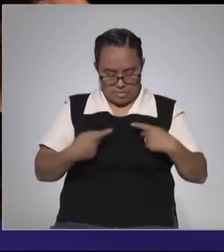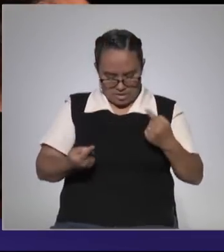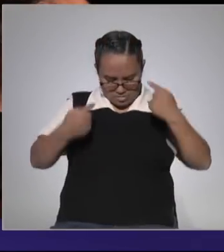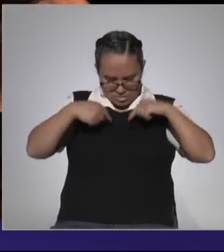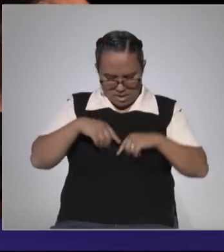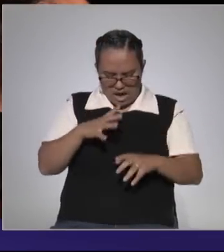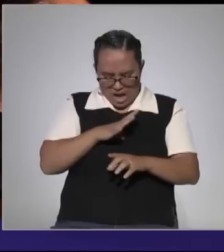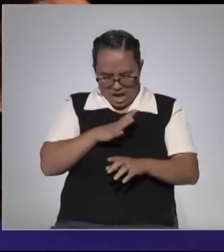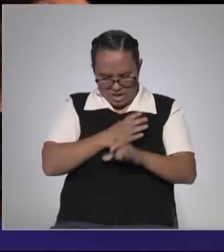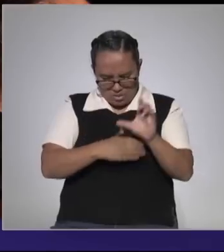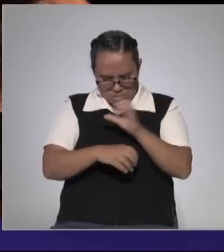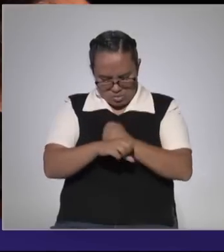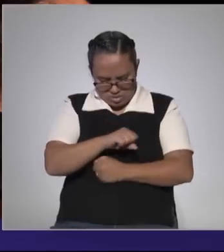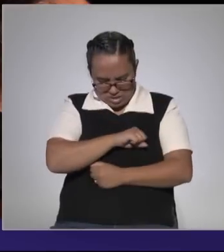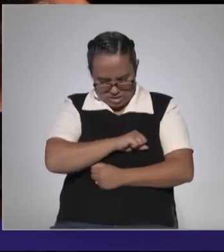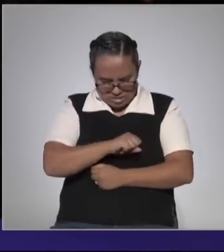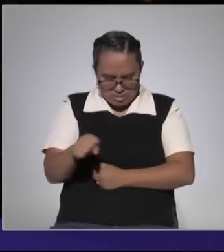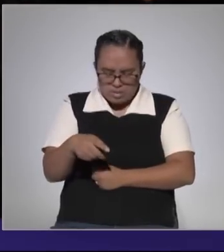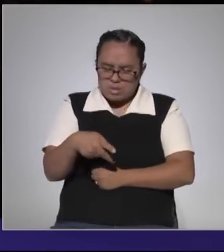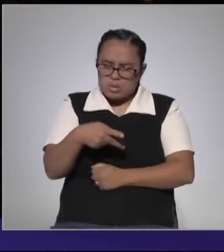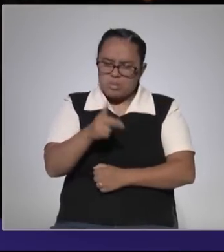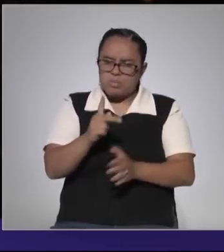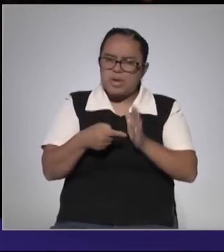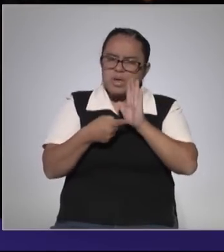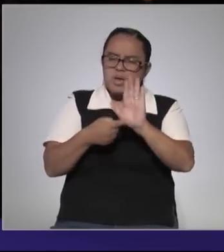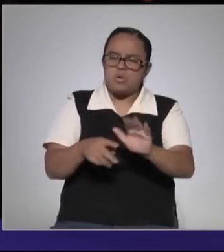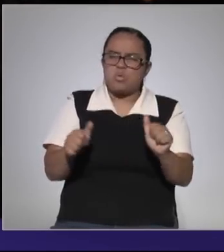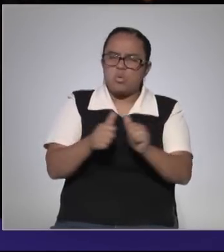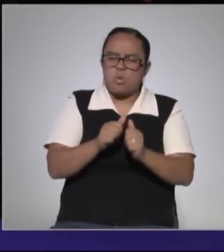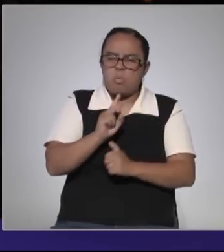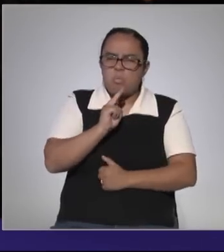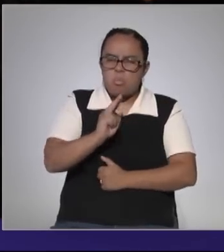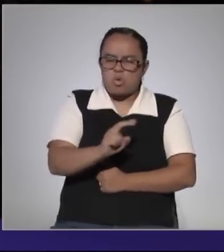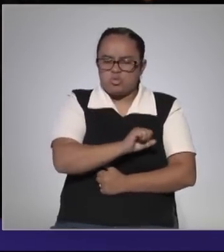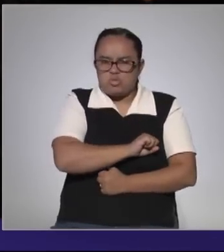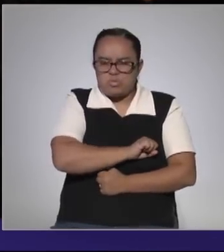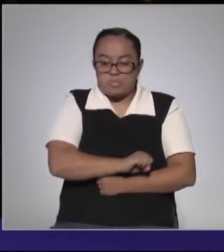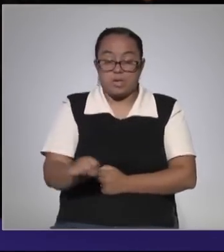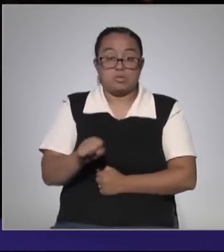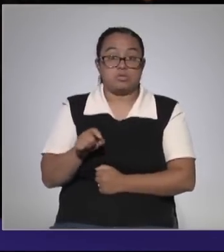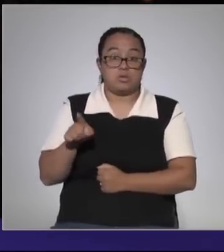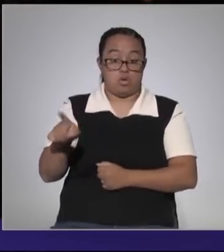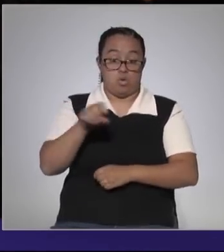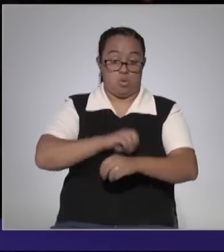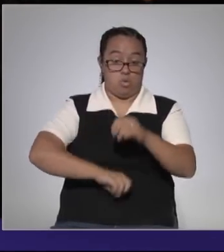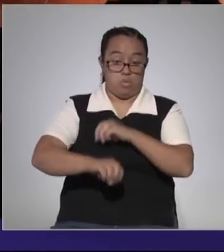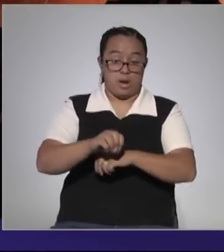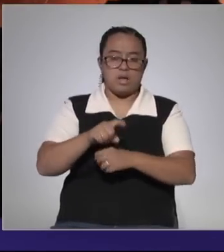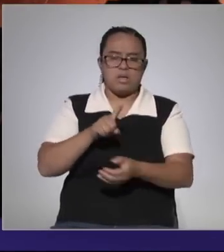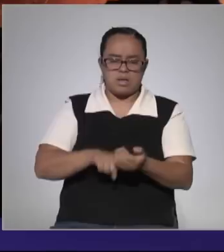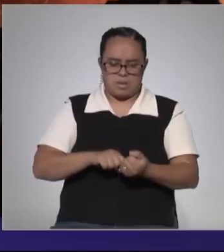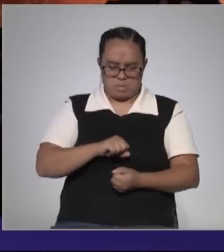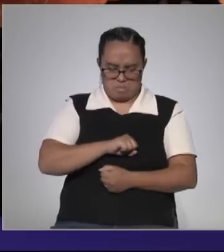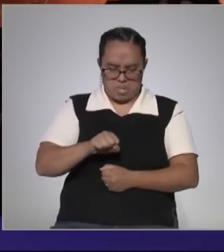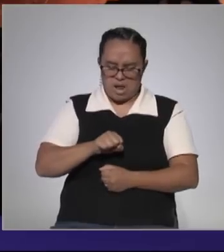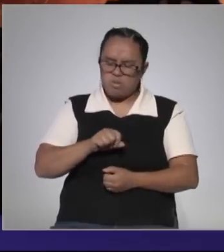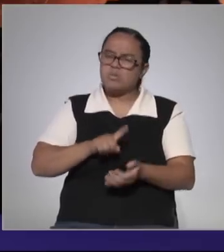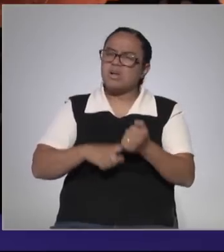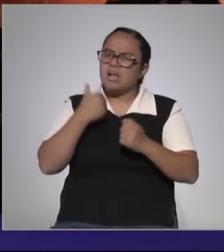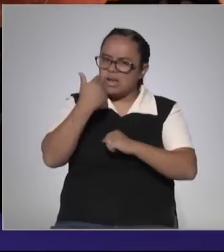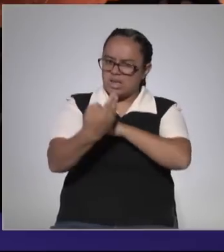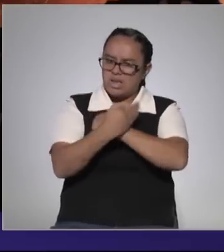interior y que se manifiesta en una voz llena de maldad. Según esta obra, el mal está de nuestro lado y lo que quiere es